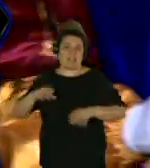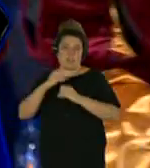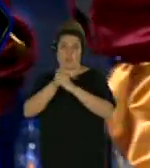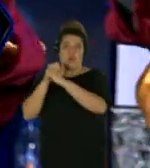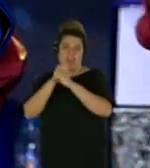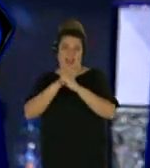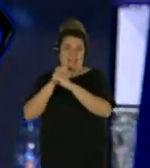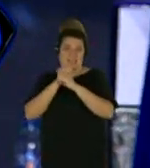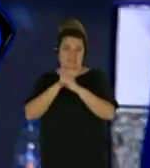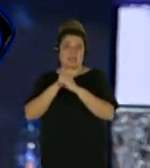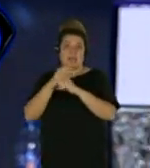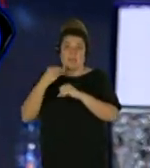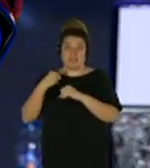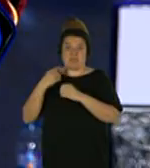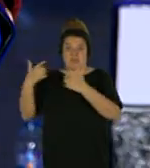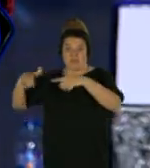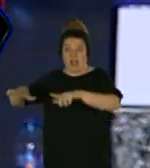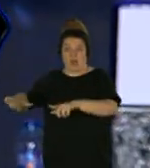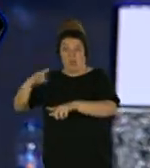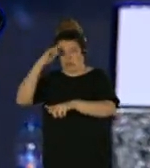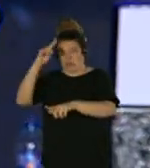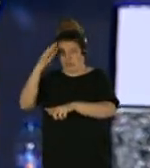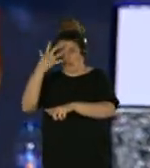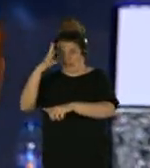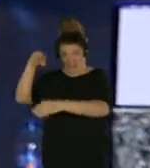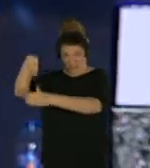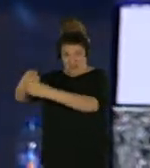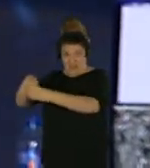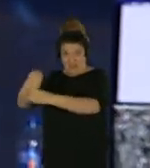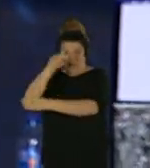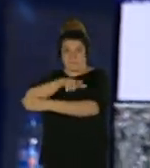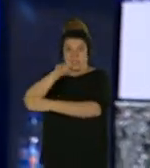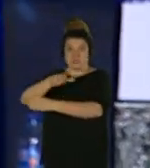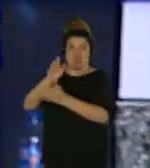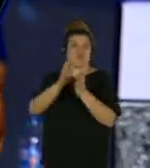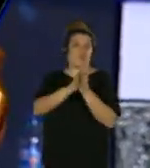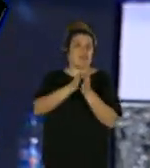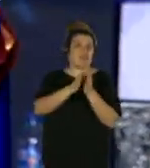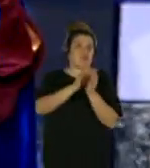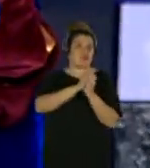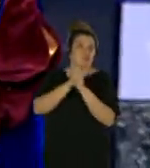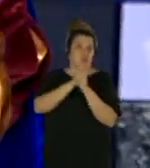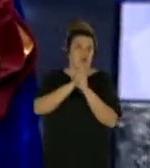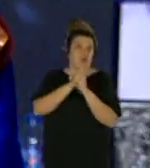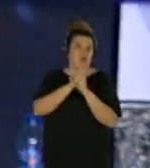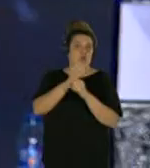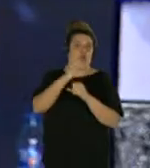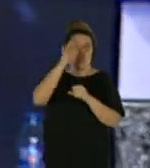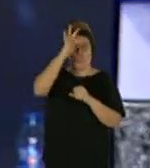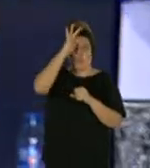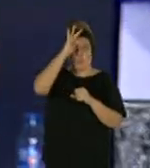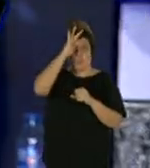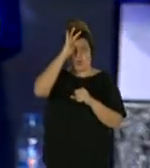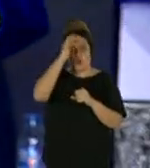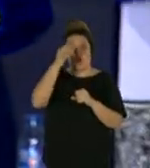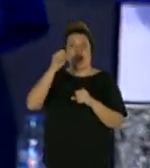la cadena del Aula de Cultura del Carnaval, que llevan los amigos y compañeros murgueros, Domingo Ramos, Ali